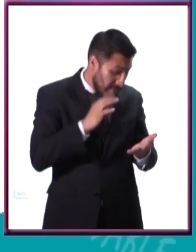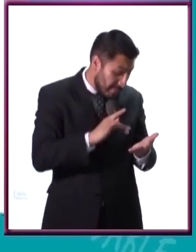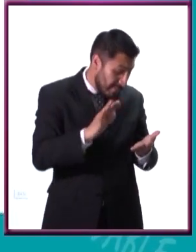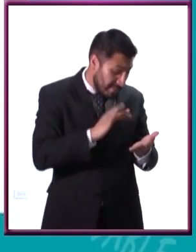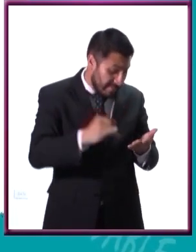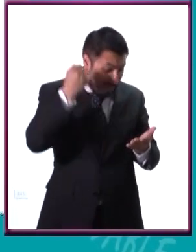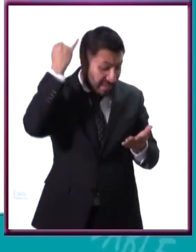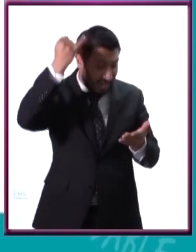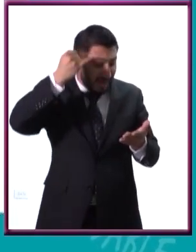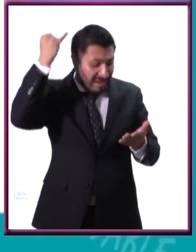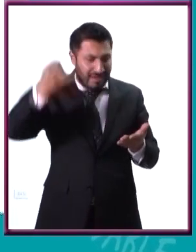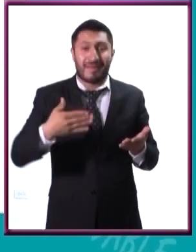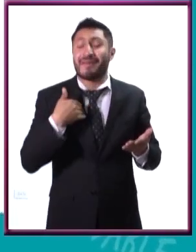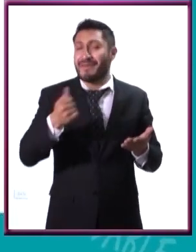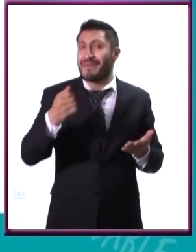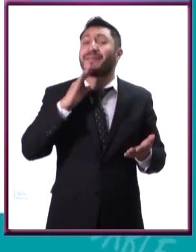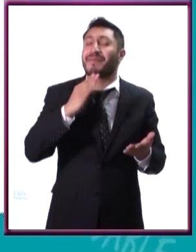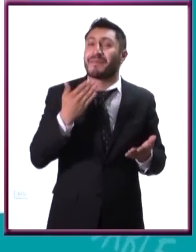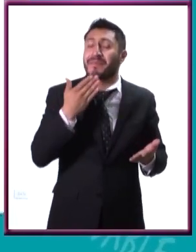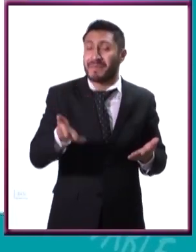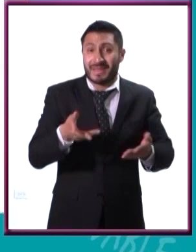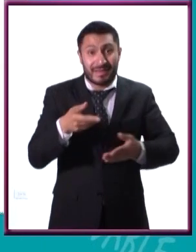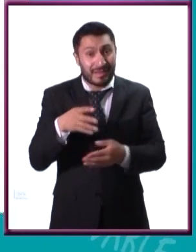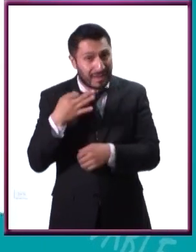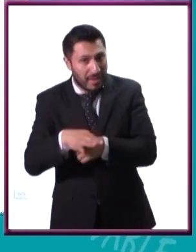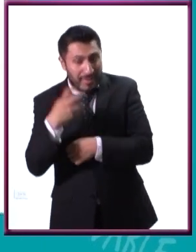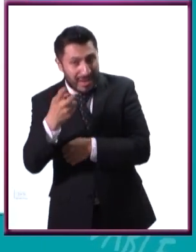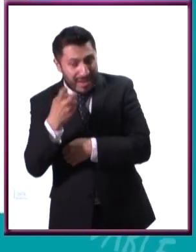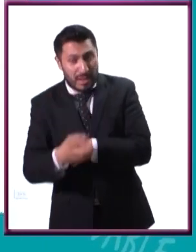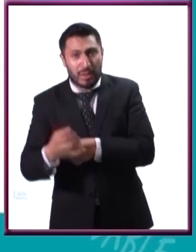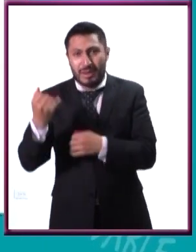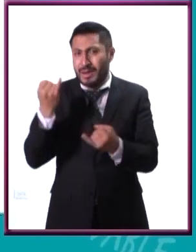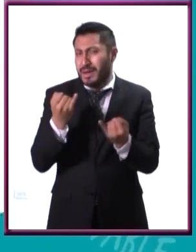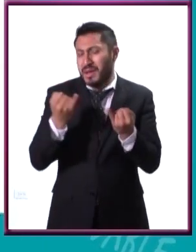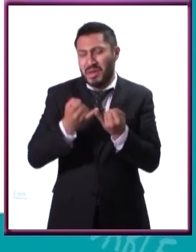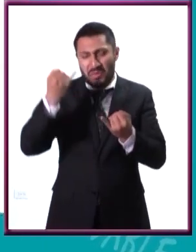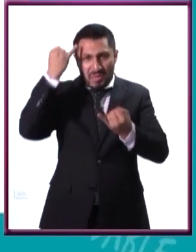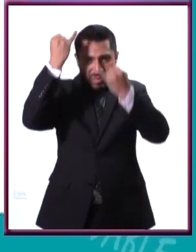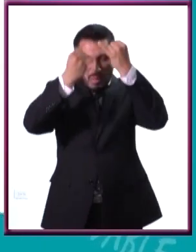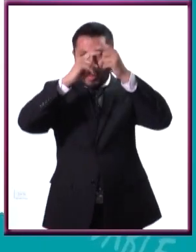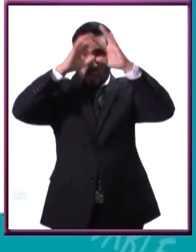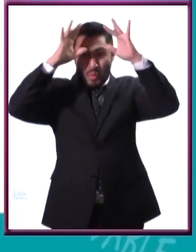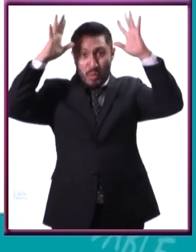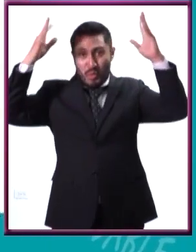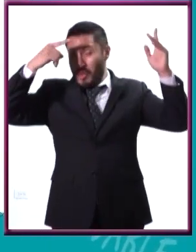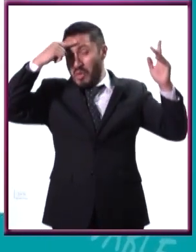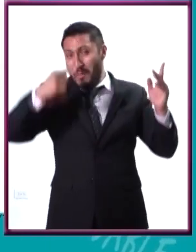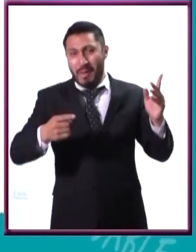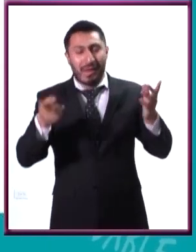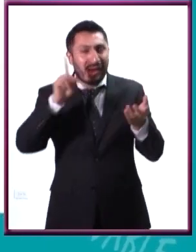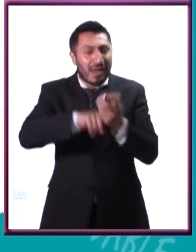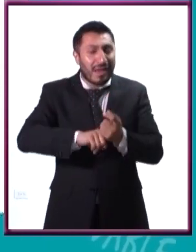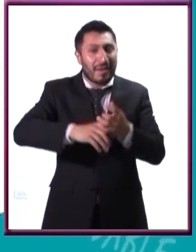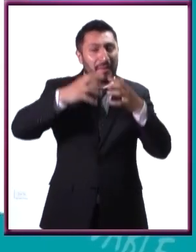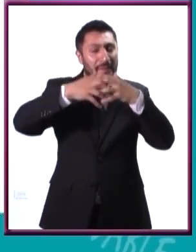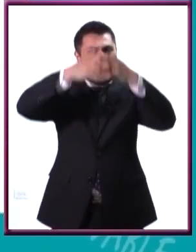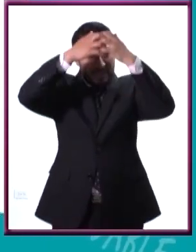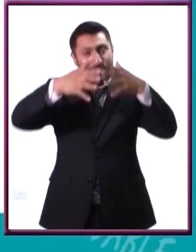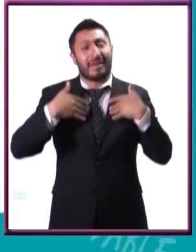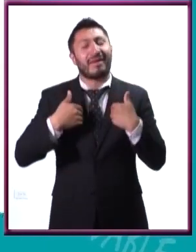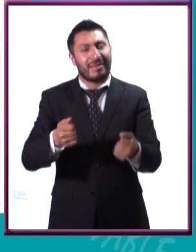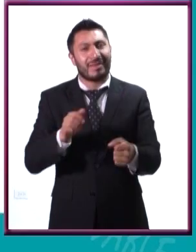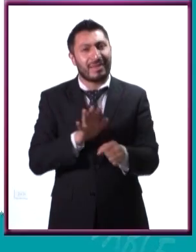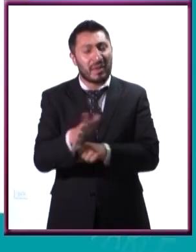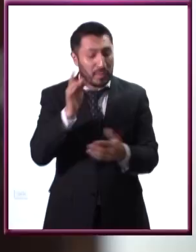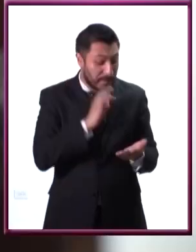leyendo. Y simultáneamente, mientras estamos haciendo esto, fomentamos la imaginación para que nuestro cerebro comprenda mejor